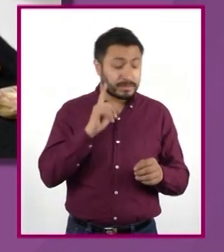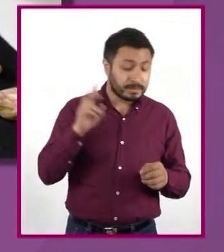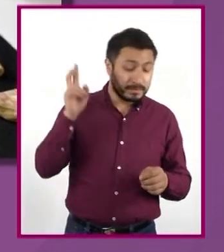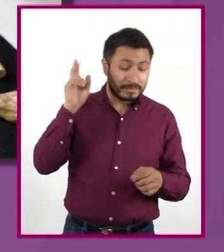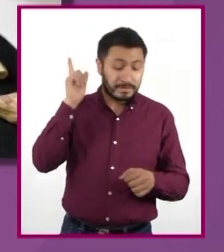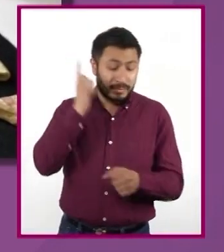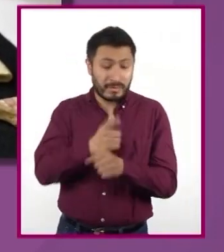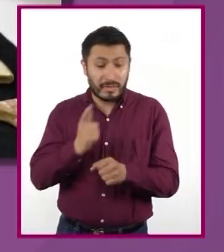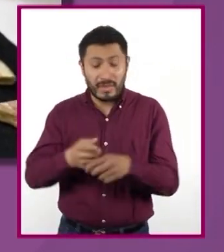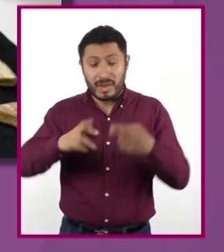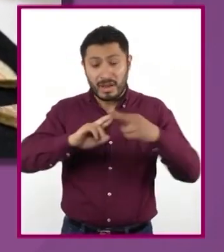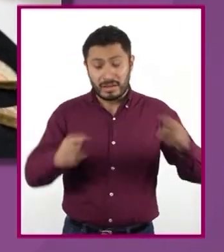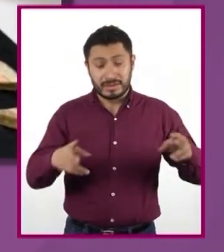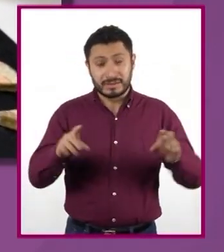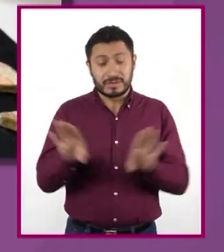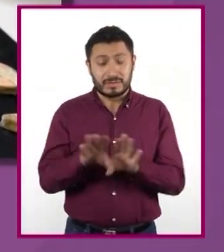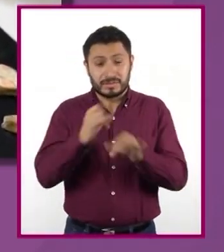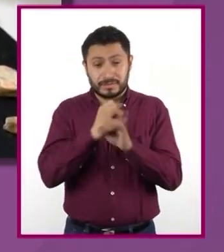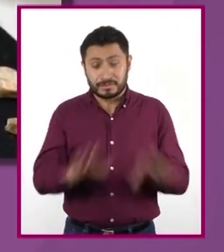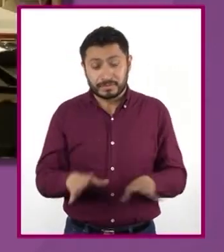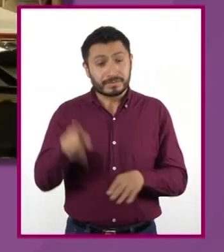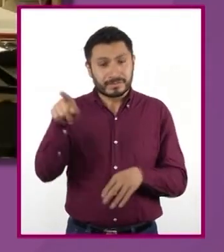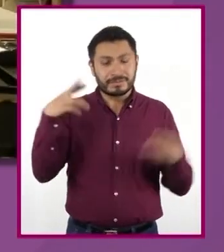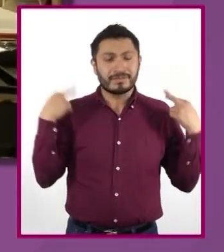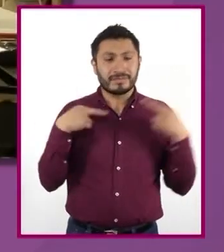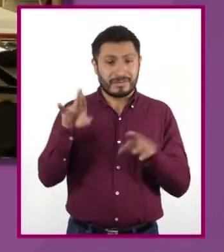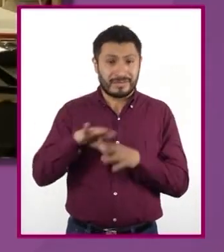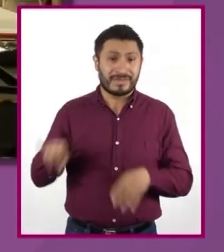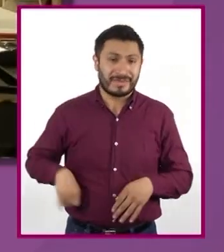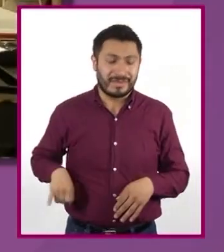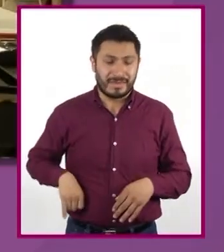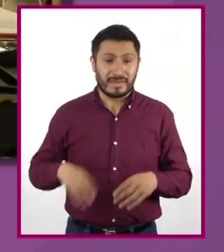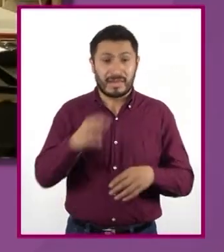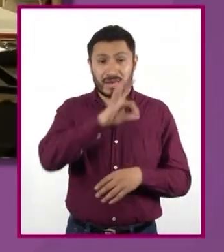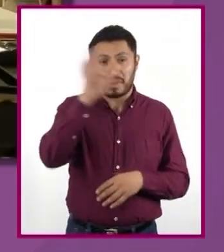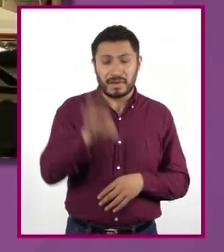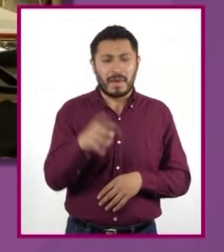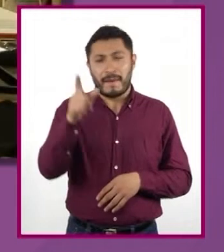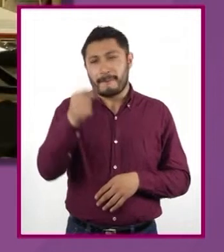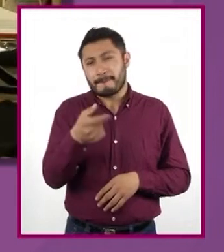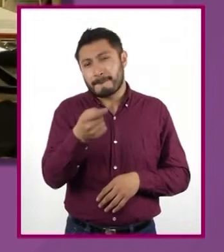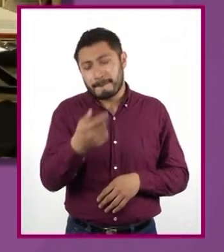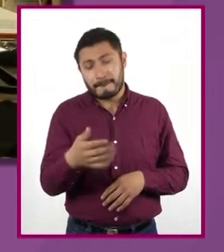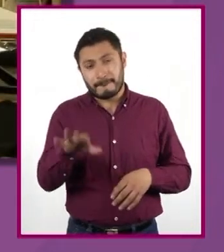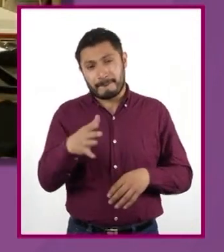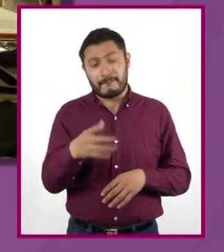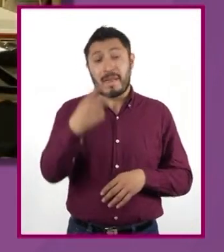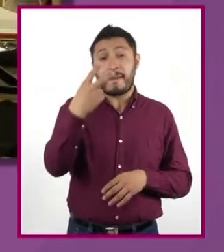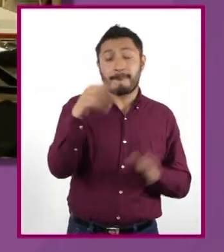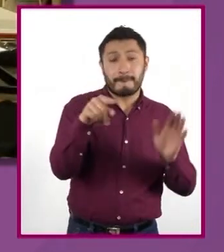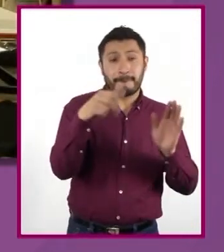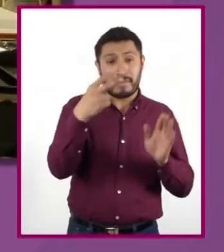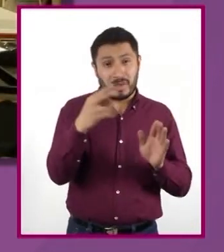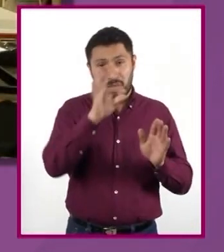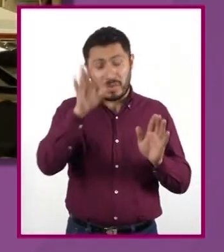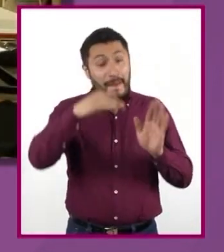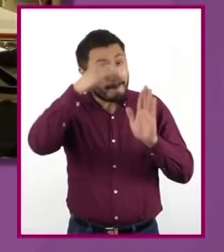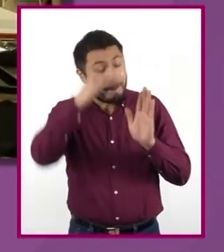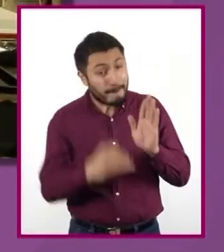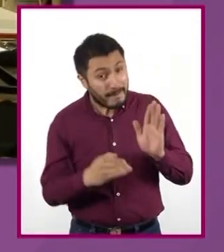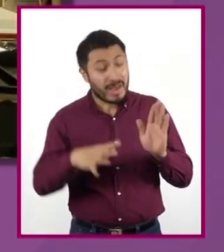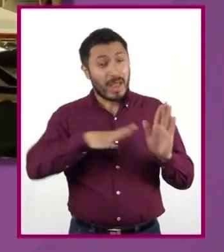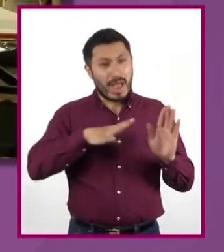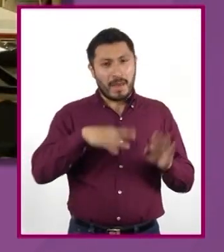datos duros, que es lo que a los profesores les interesa. Un porcentaje muy pequeño de lo analizado, menos del 2%, es